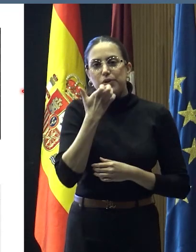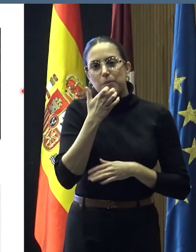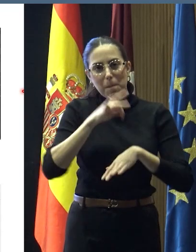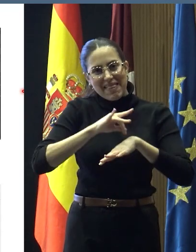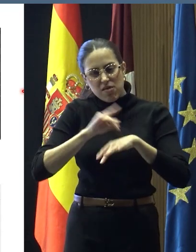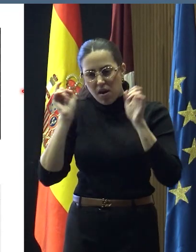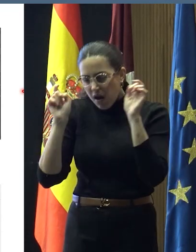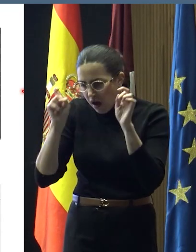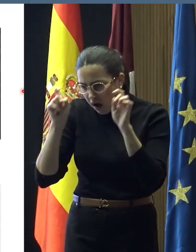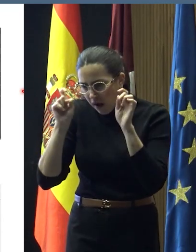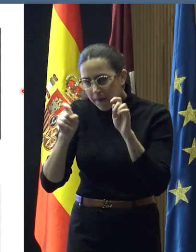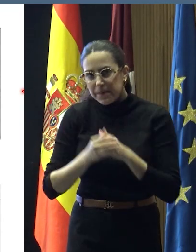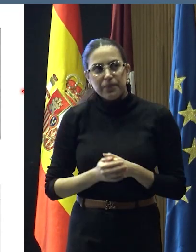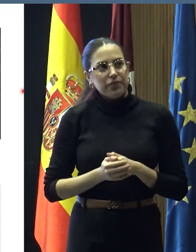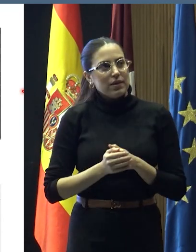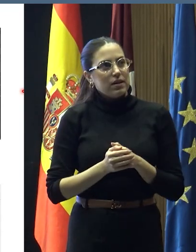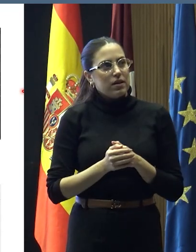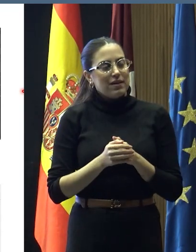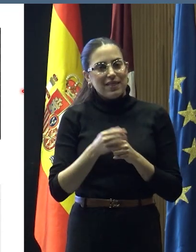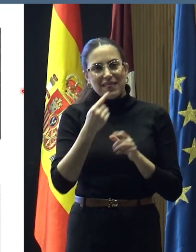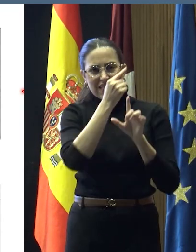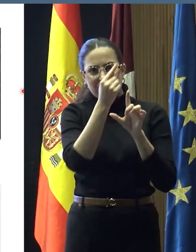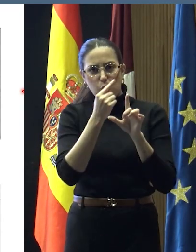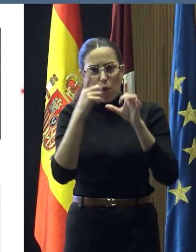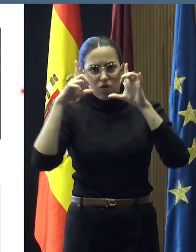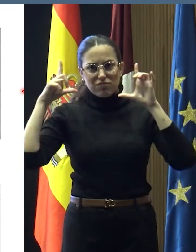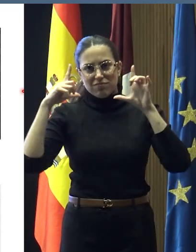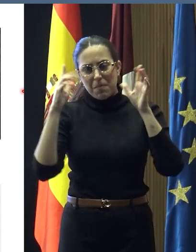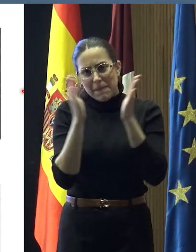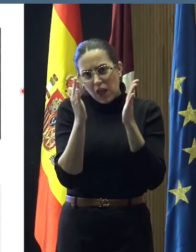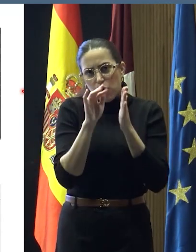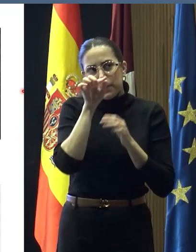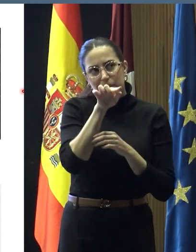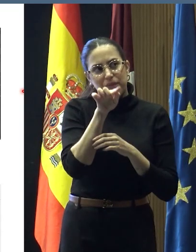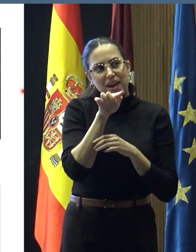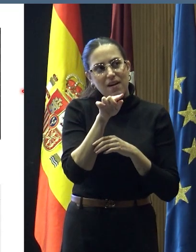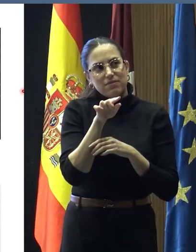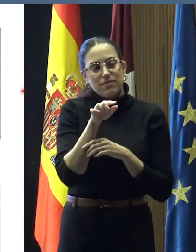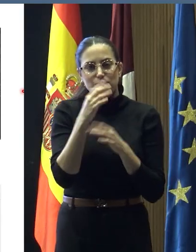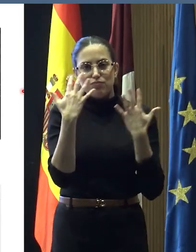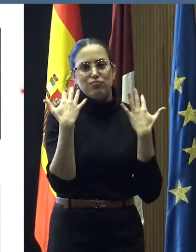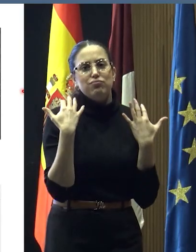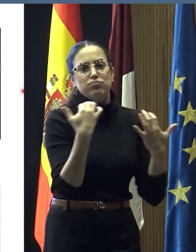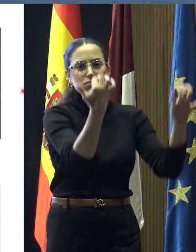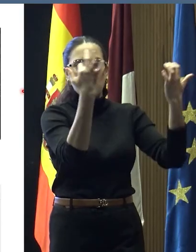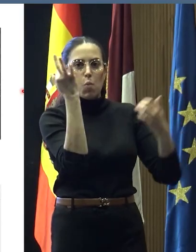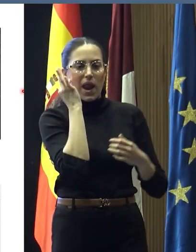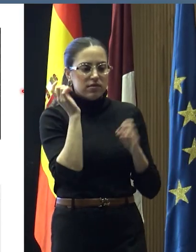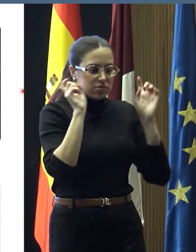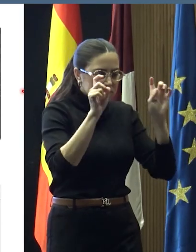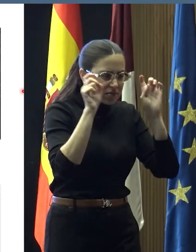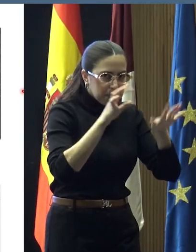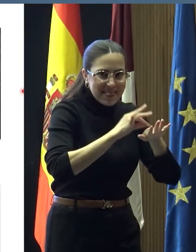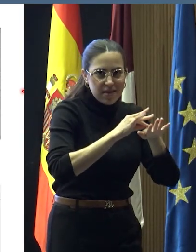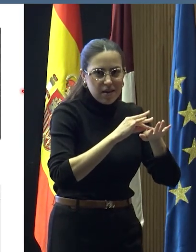medicina. En el retrato creo que lo he puesto un poco pequeño, pero es ella enseñando a mujeres la medicina,